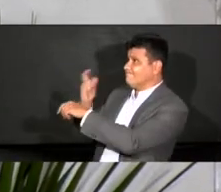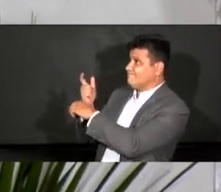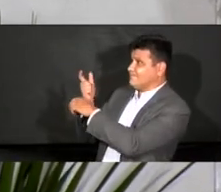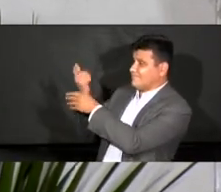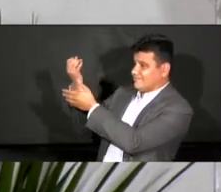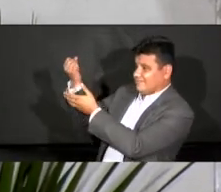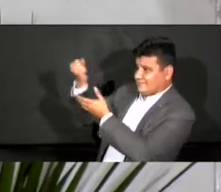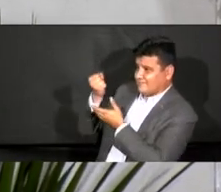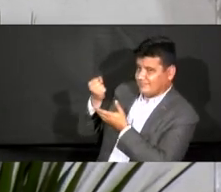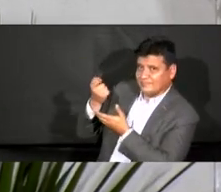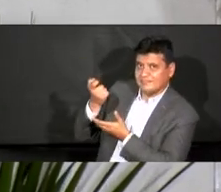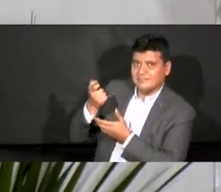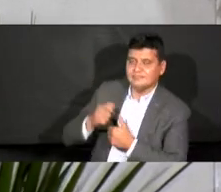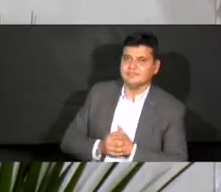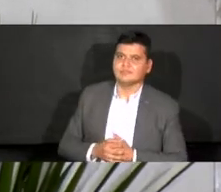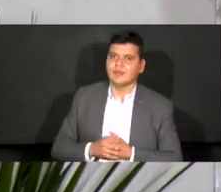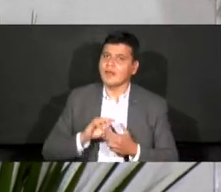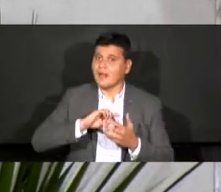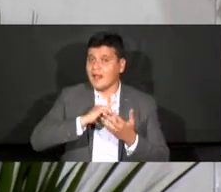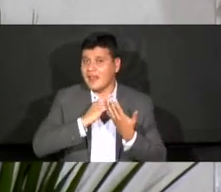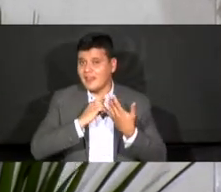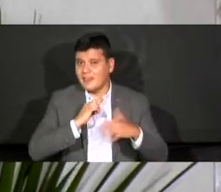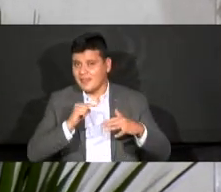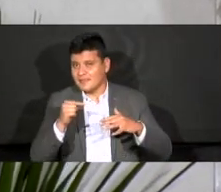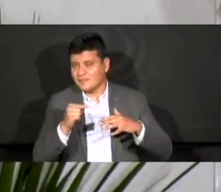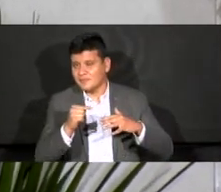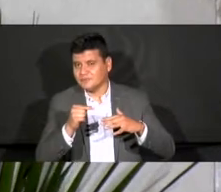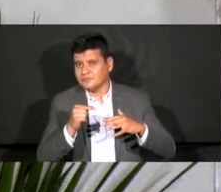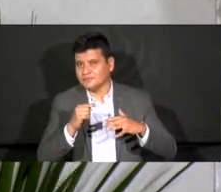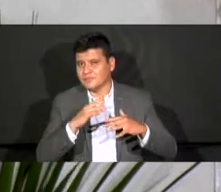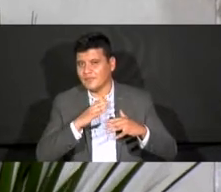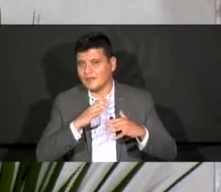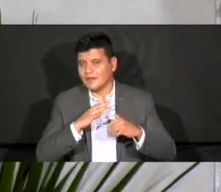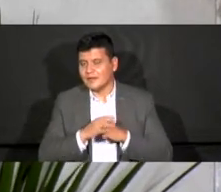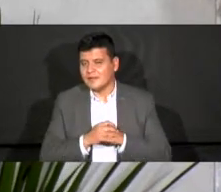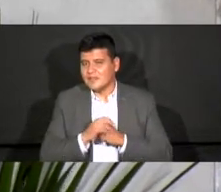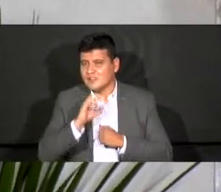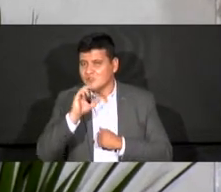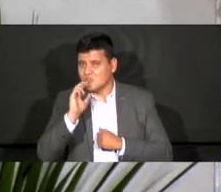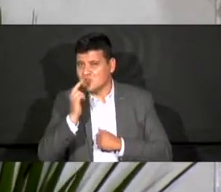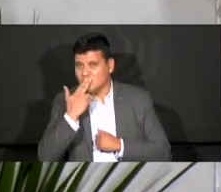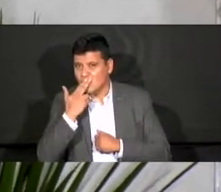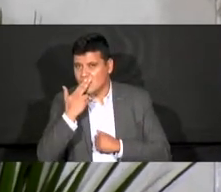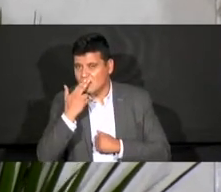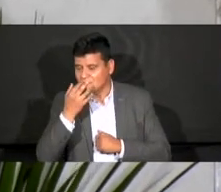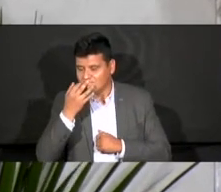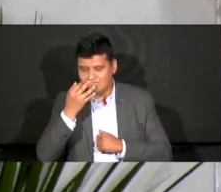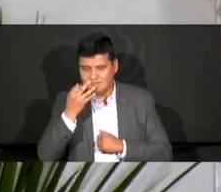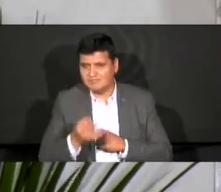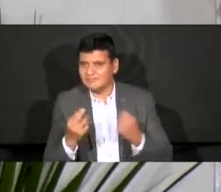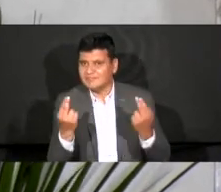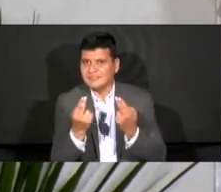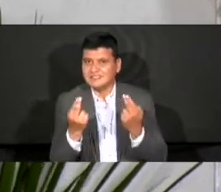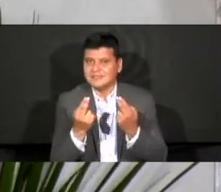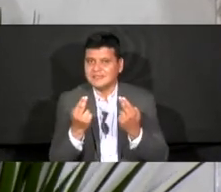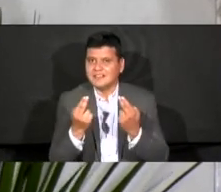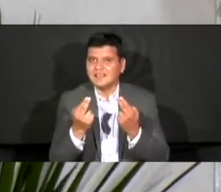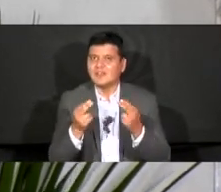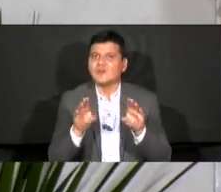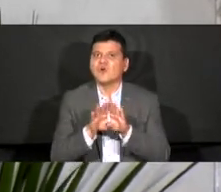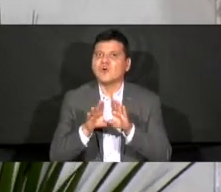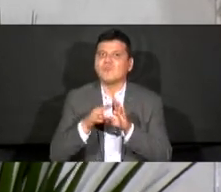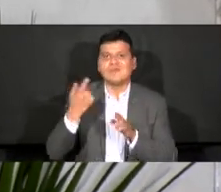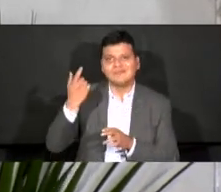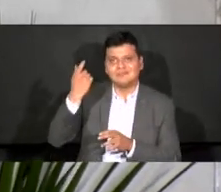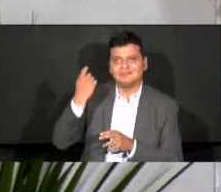hacendario. Chihuahua merece que los mejores expertos en finanzas públicas, recaudación y pensiones estén